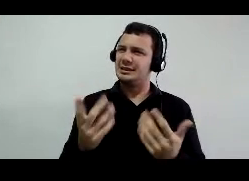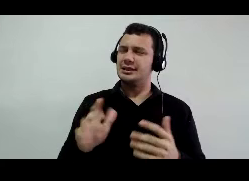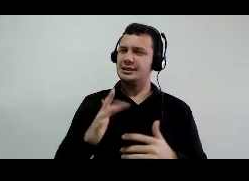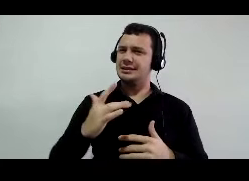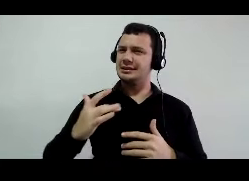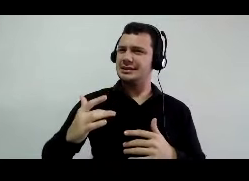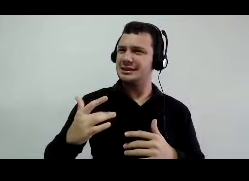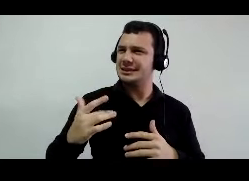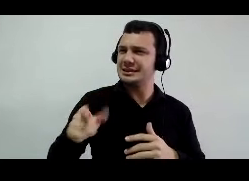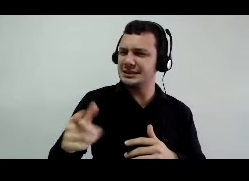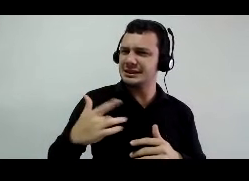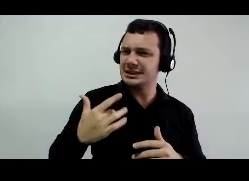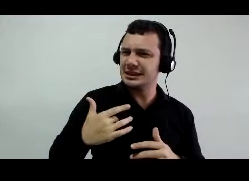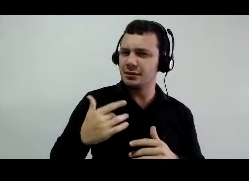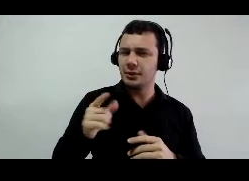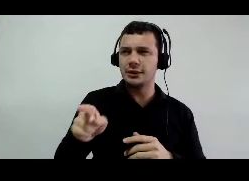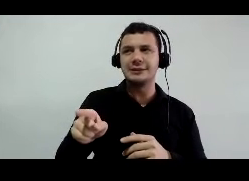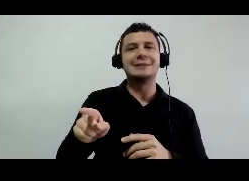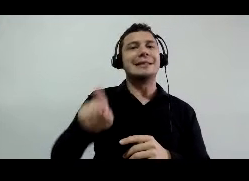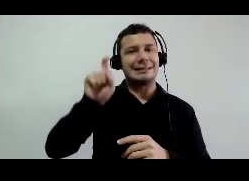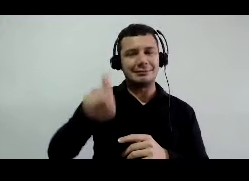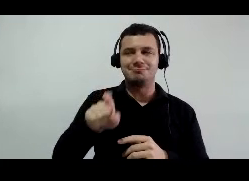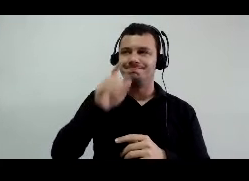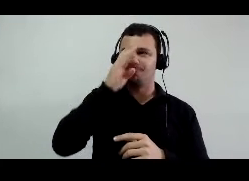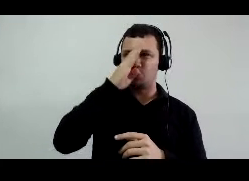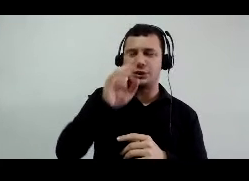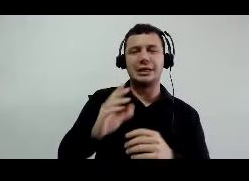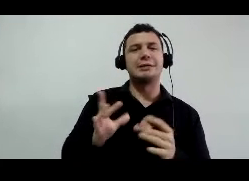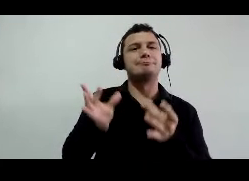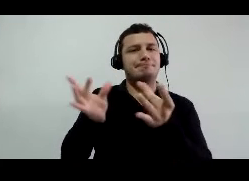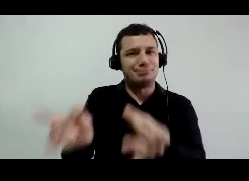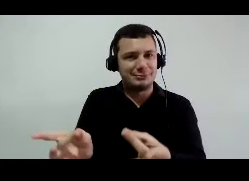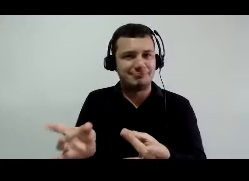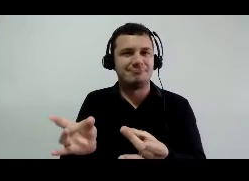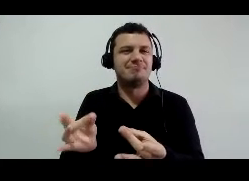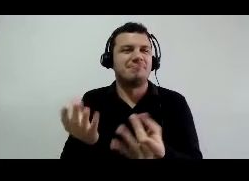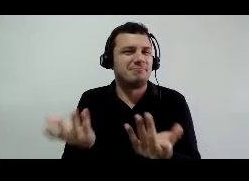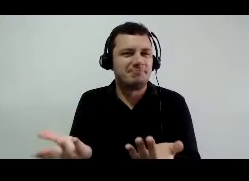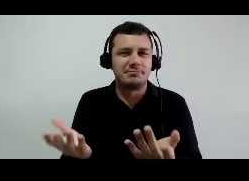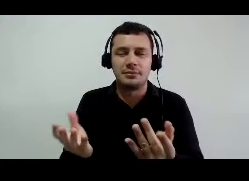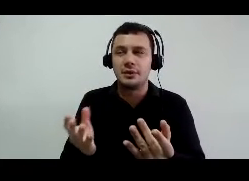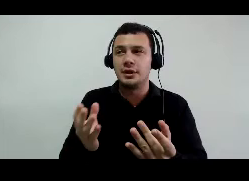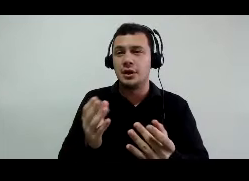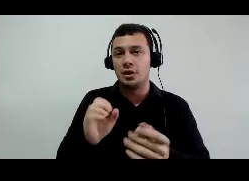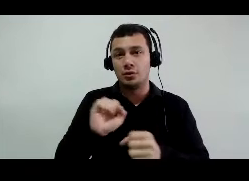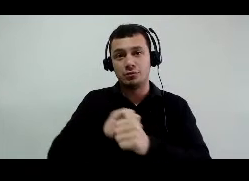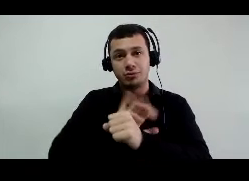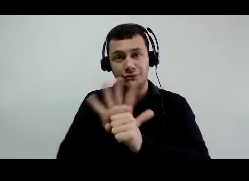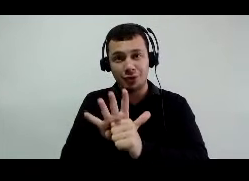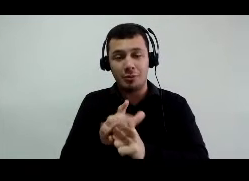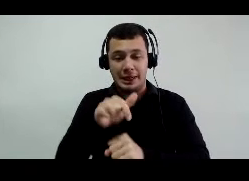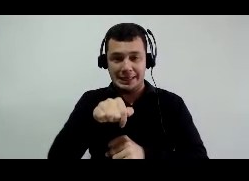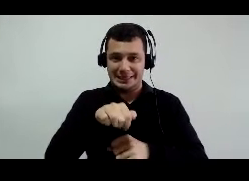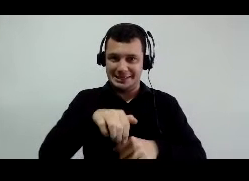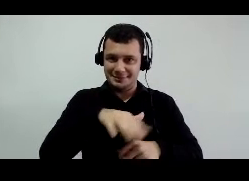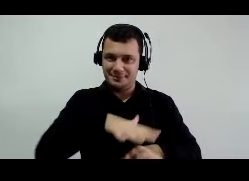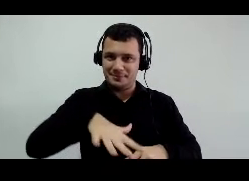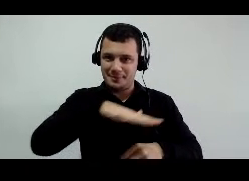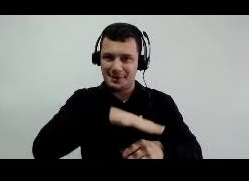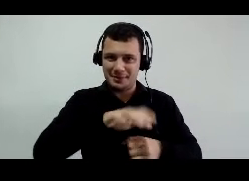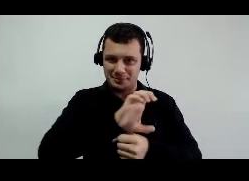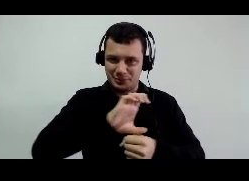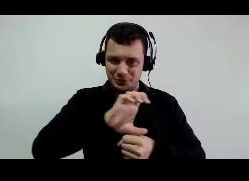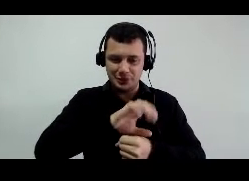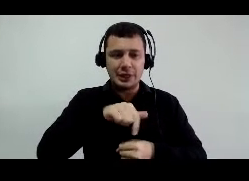sospechoso de COVID-19. Aquí en la ciudad hemos tenido experiencia de instituciones que han